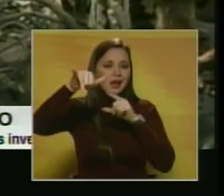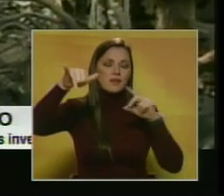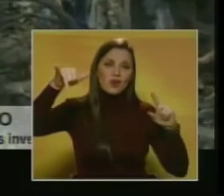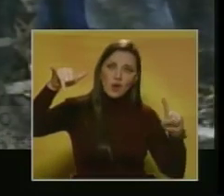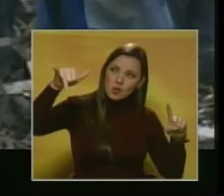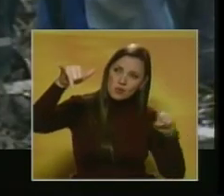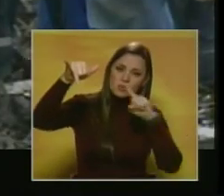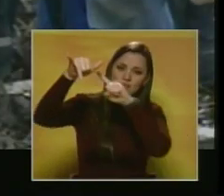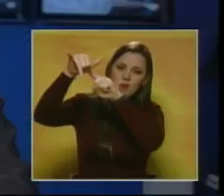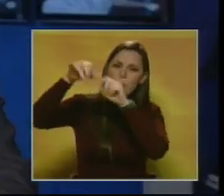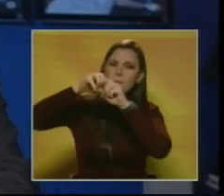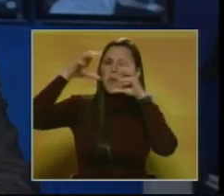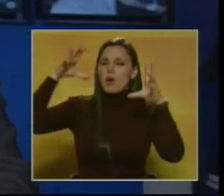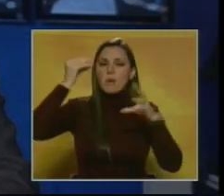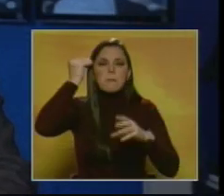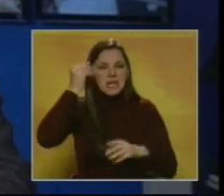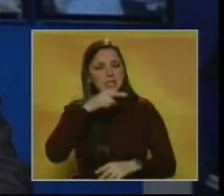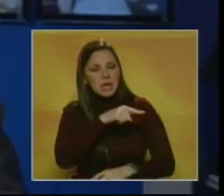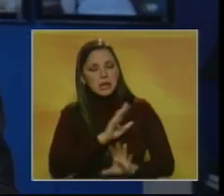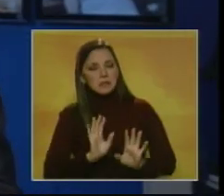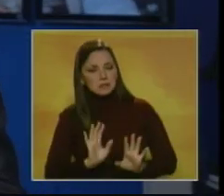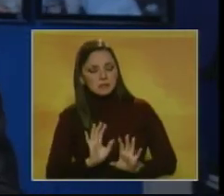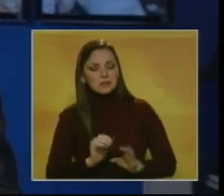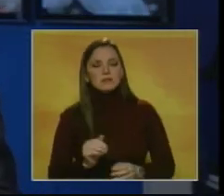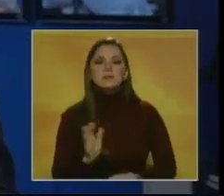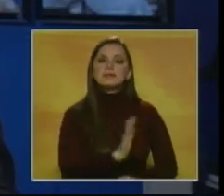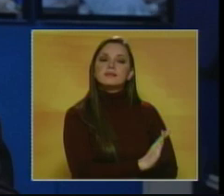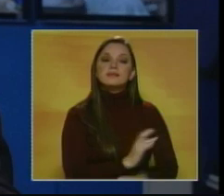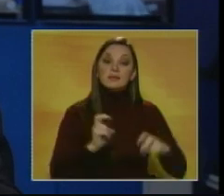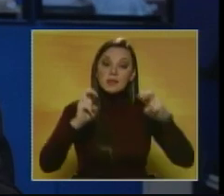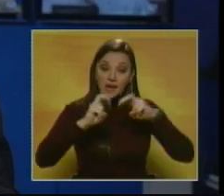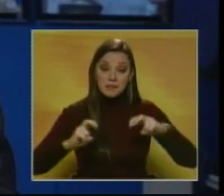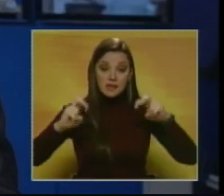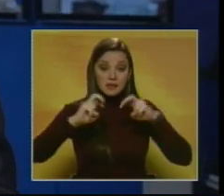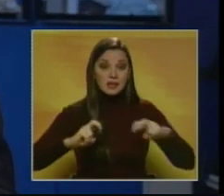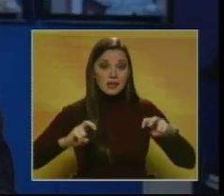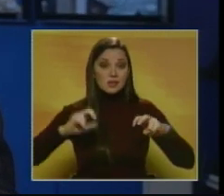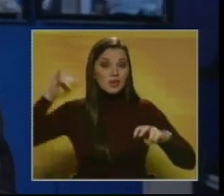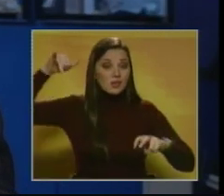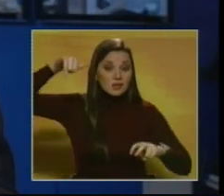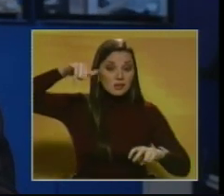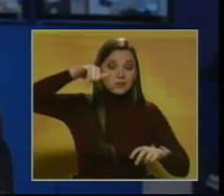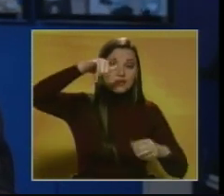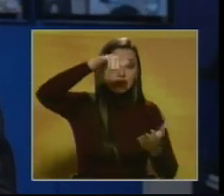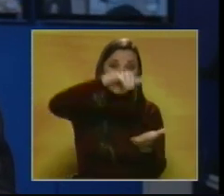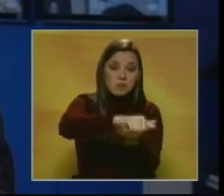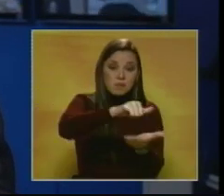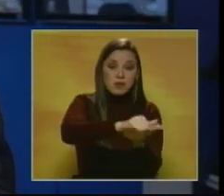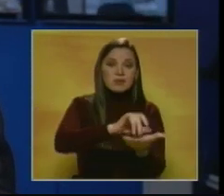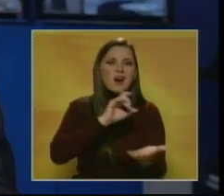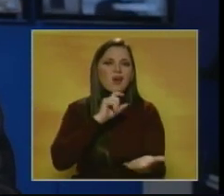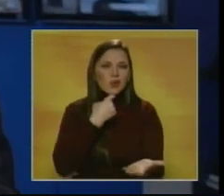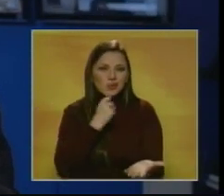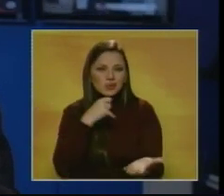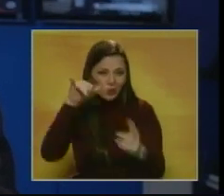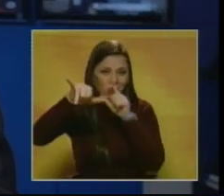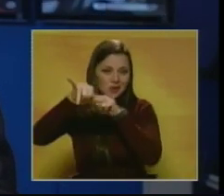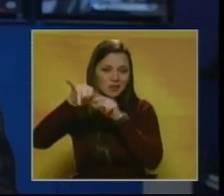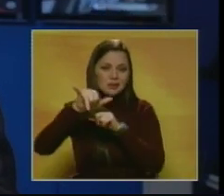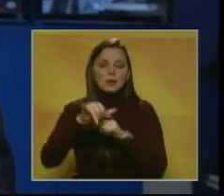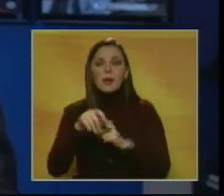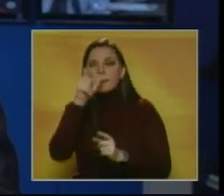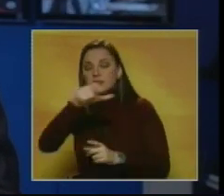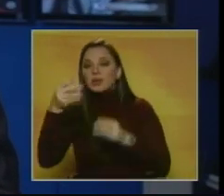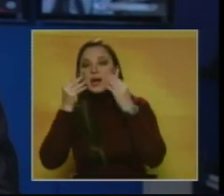derribado por una bomba. En las investigaciones preliminares sobre la caída del avión ruso en el Sinaí, expertos de Egipto y